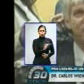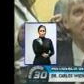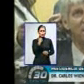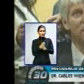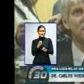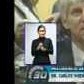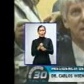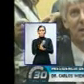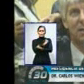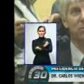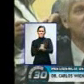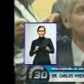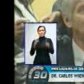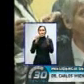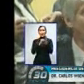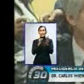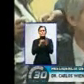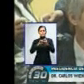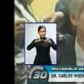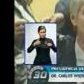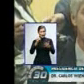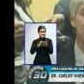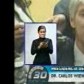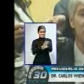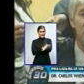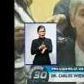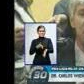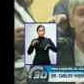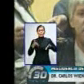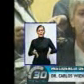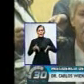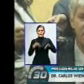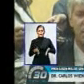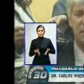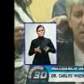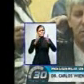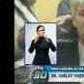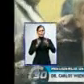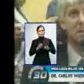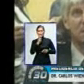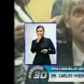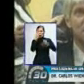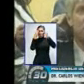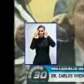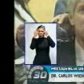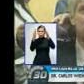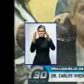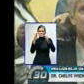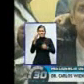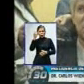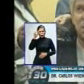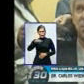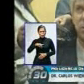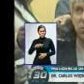gestión ha permitido que se haga lo que se llegó a hacer. Y también quiero agradecerle a él por la